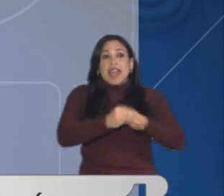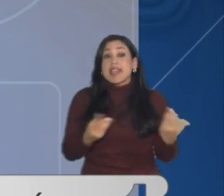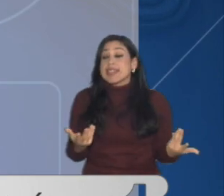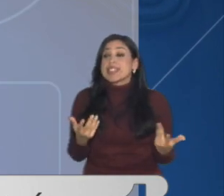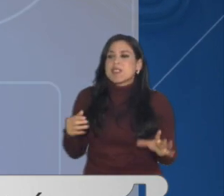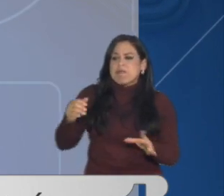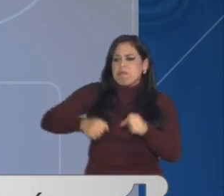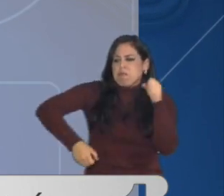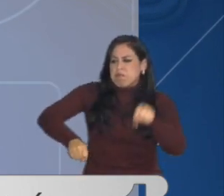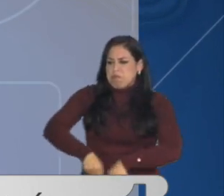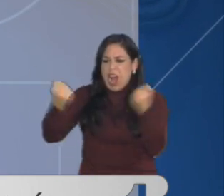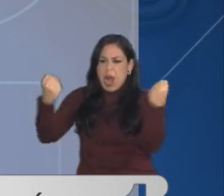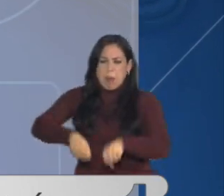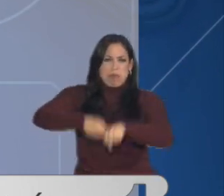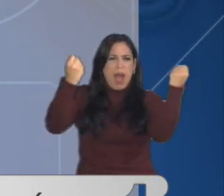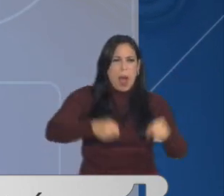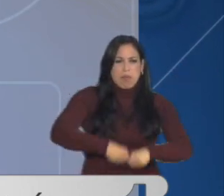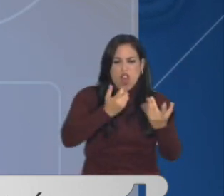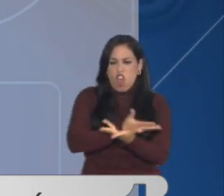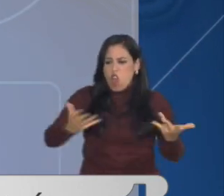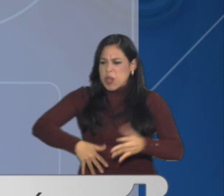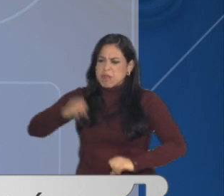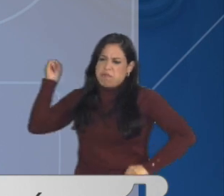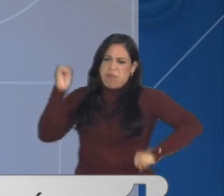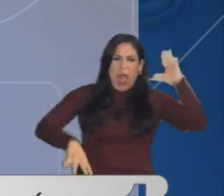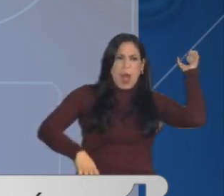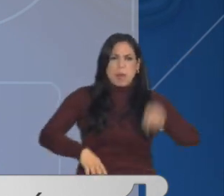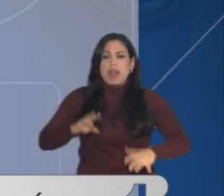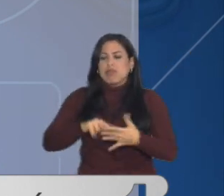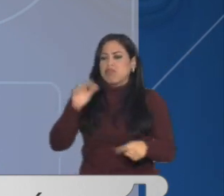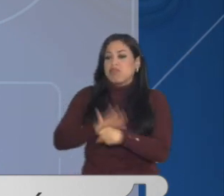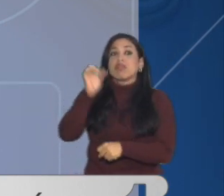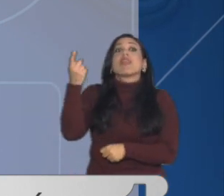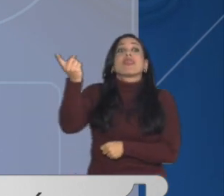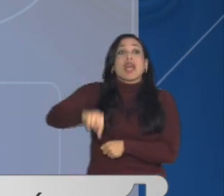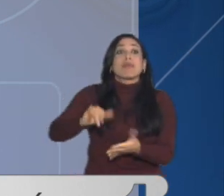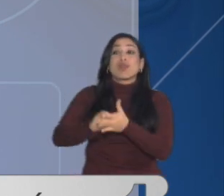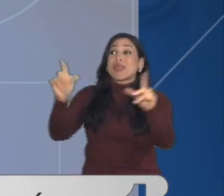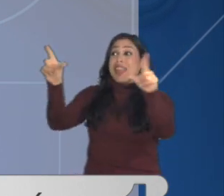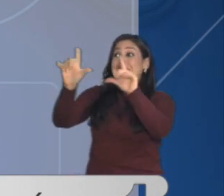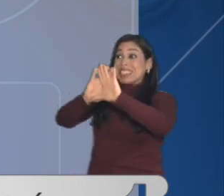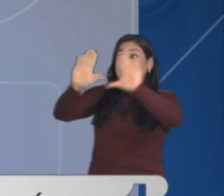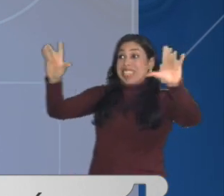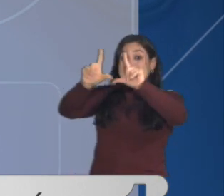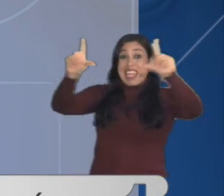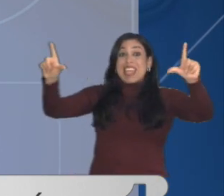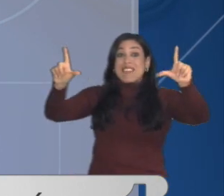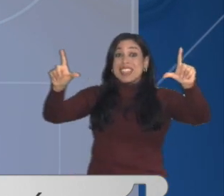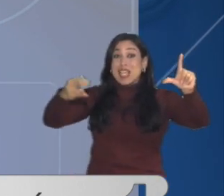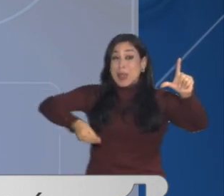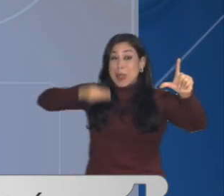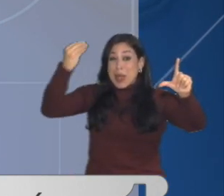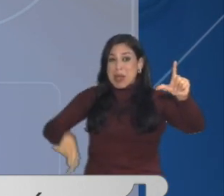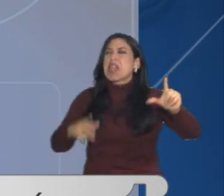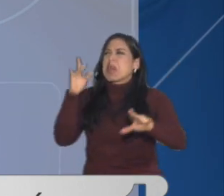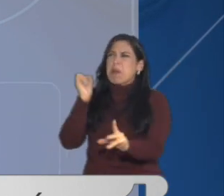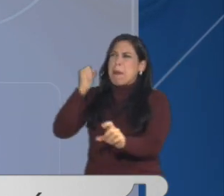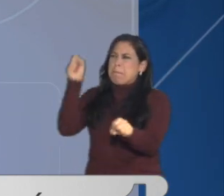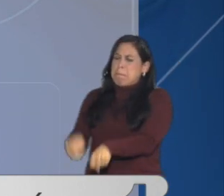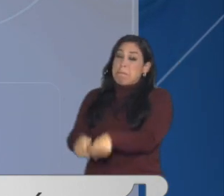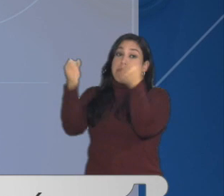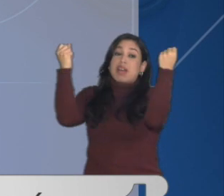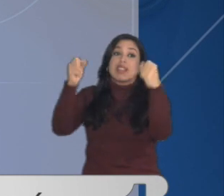tropezando y rompiendo todo lo que estaba a su paso. Incluso llegó a romper un televisor de alta gama.